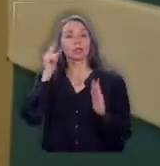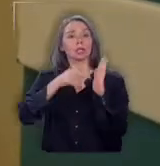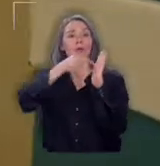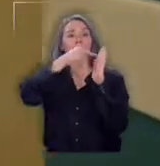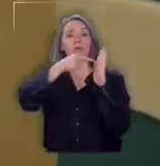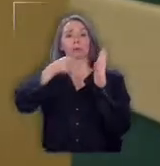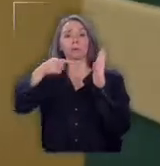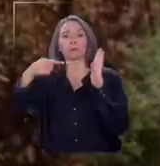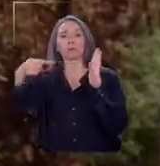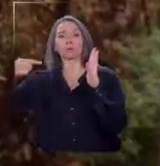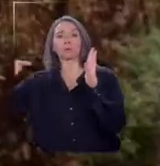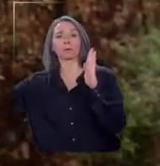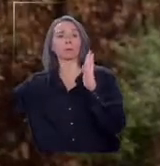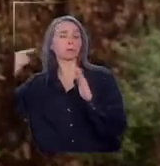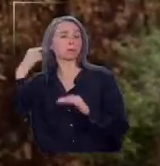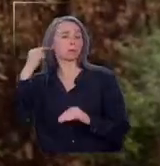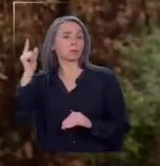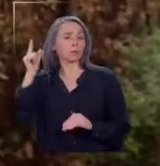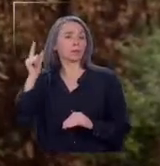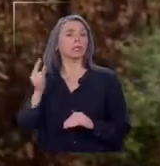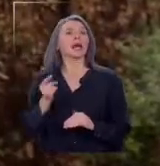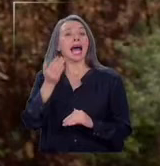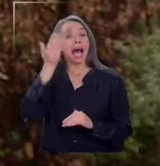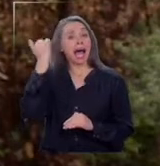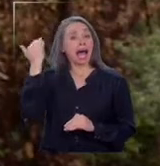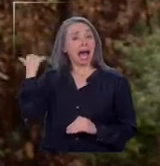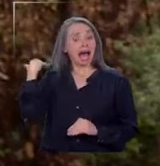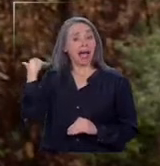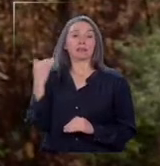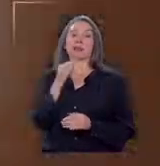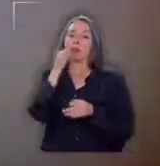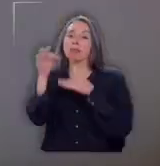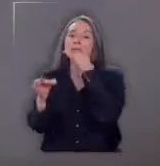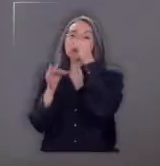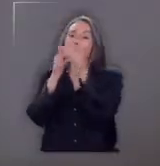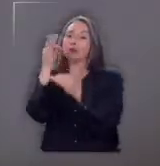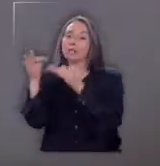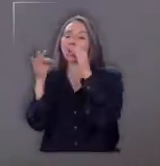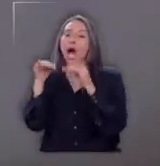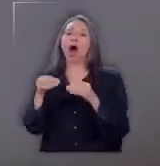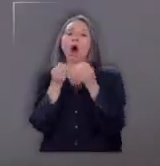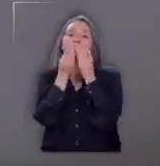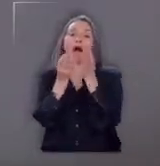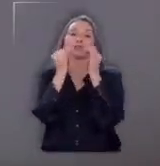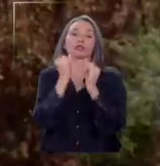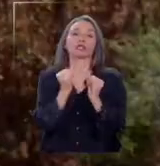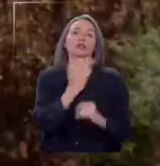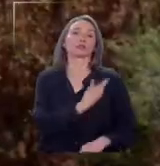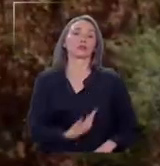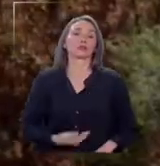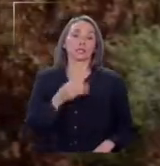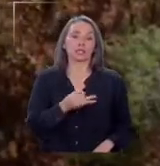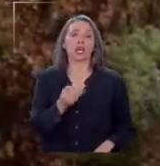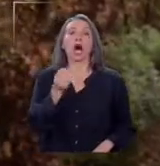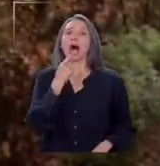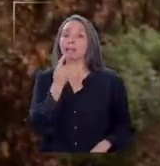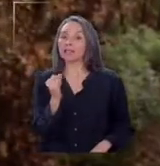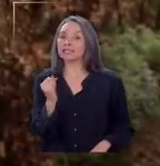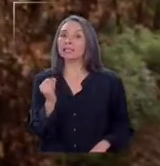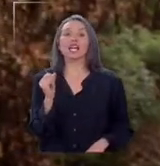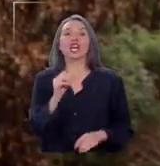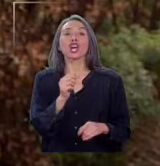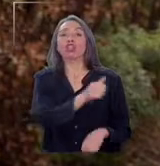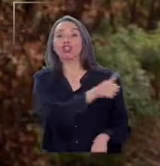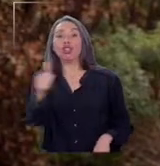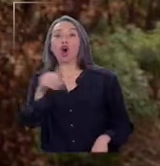se sinceró algo que se venía planteando desde muy temprano y se acepta que no se contaban todos